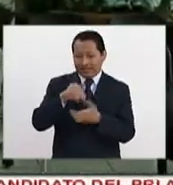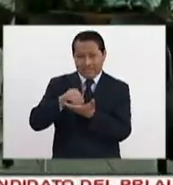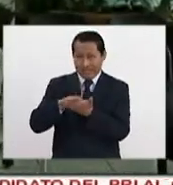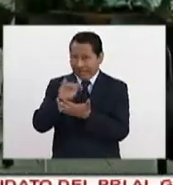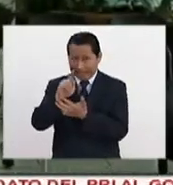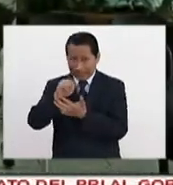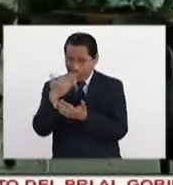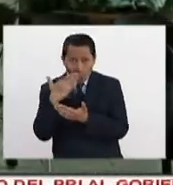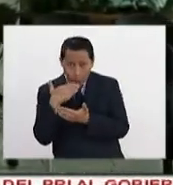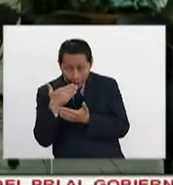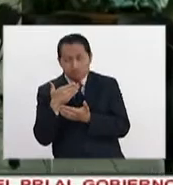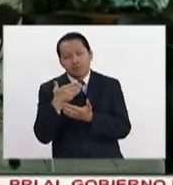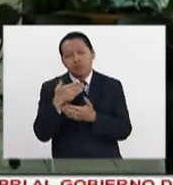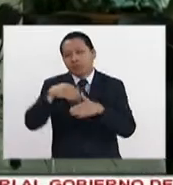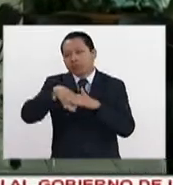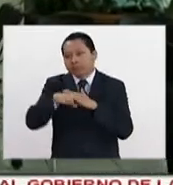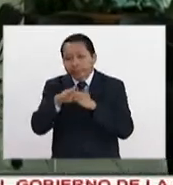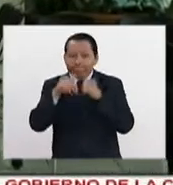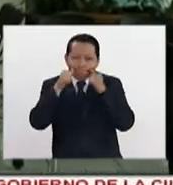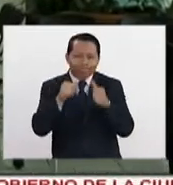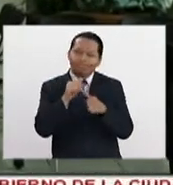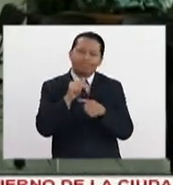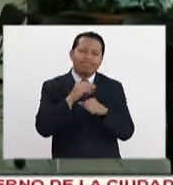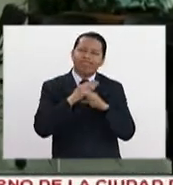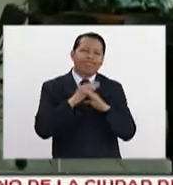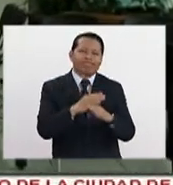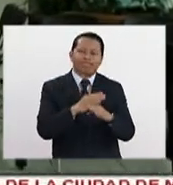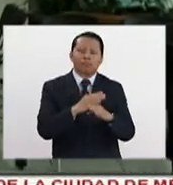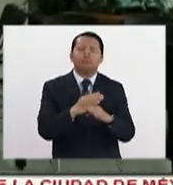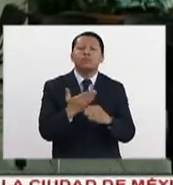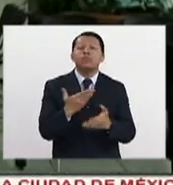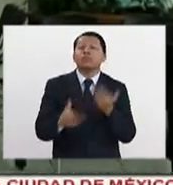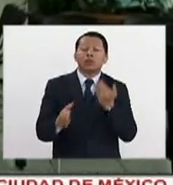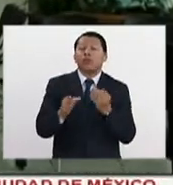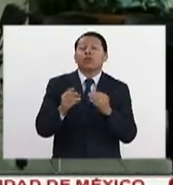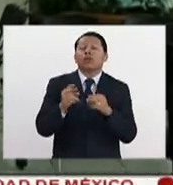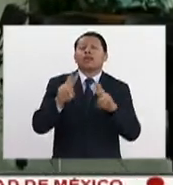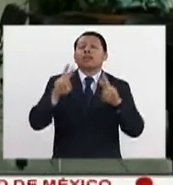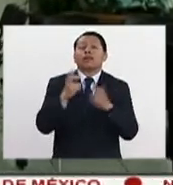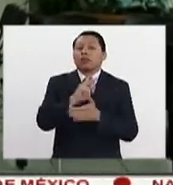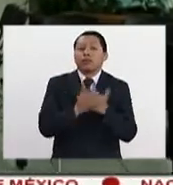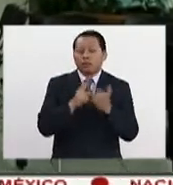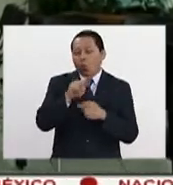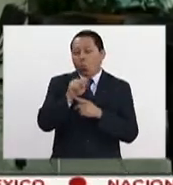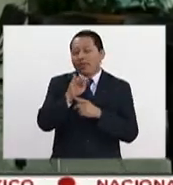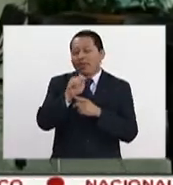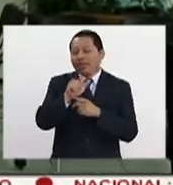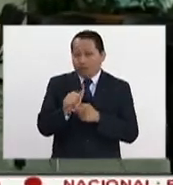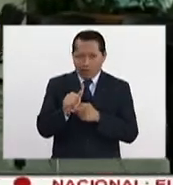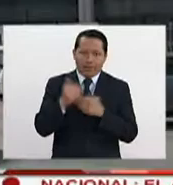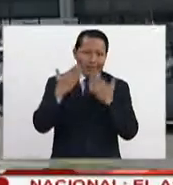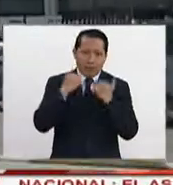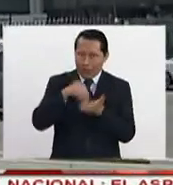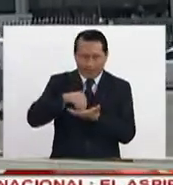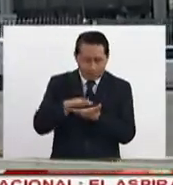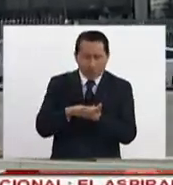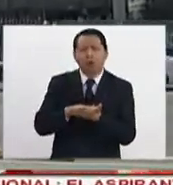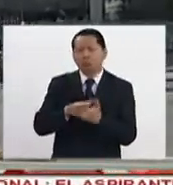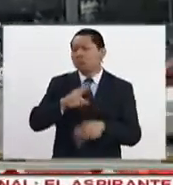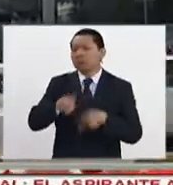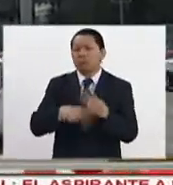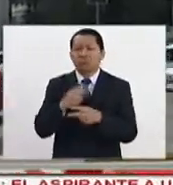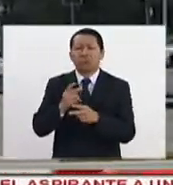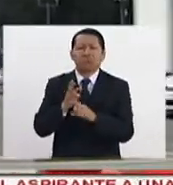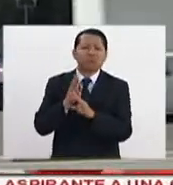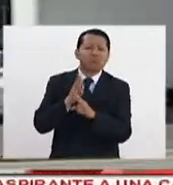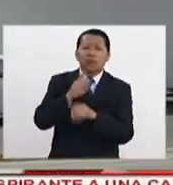atendían. Implementamos un programa que se llama Unifila para pacientes sin cita. La gente en promedio es